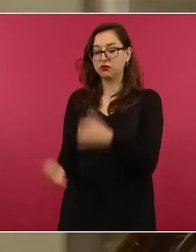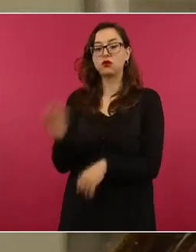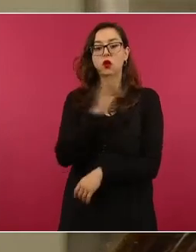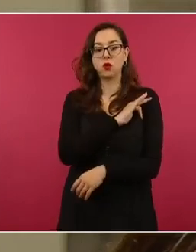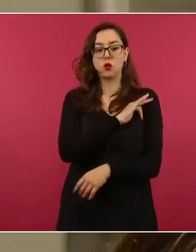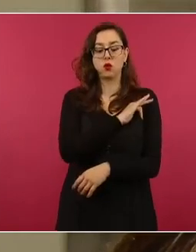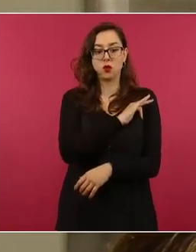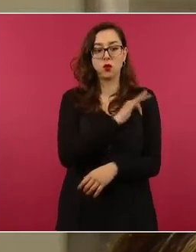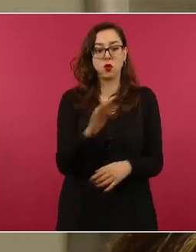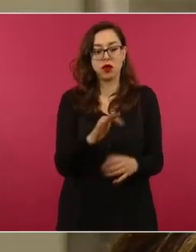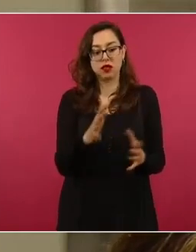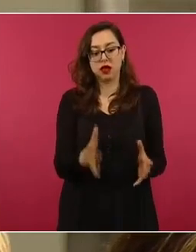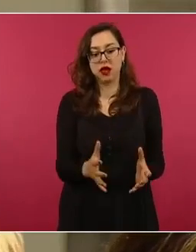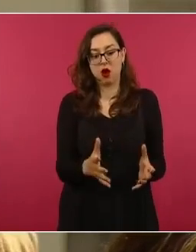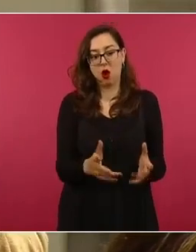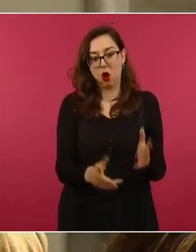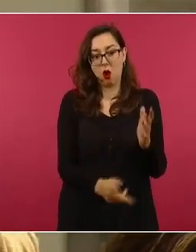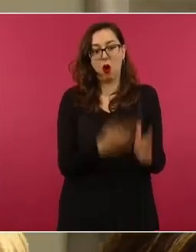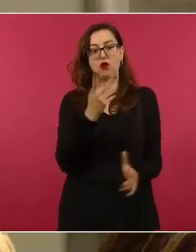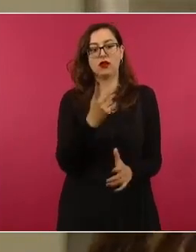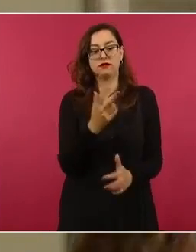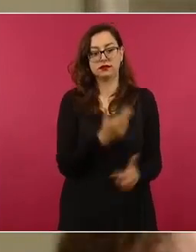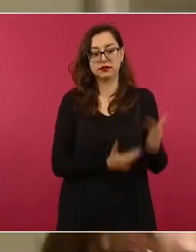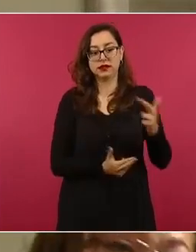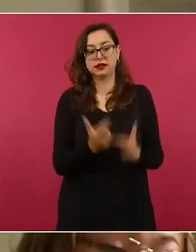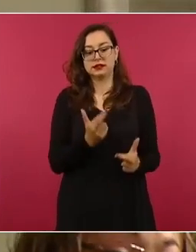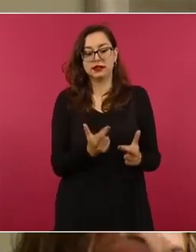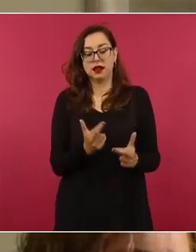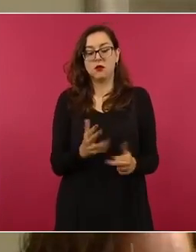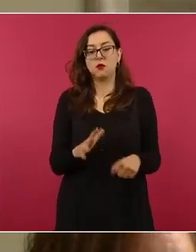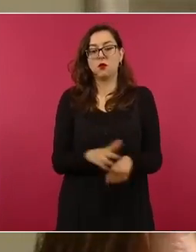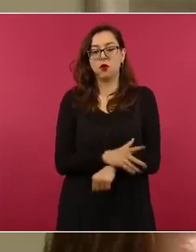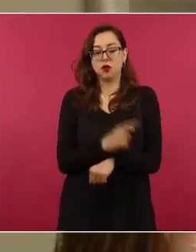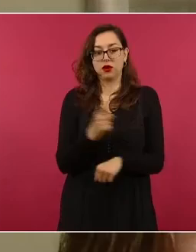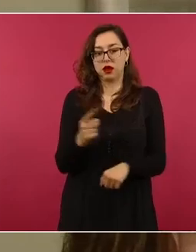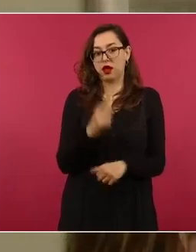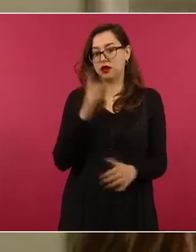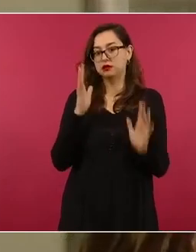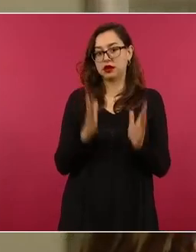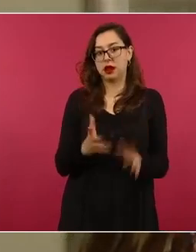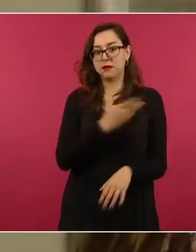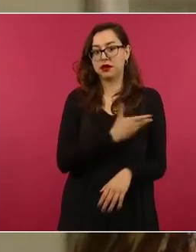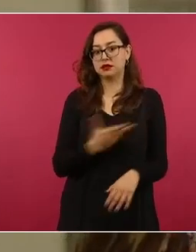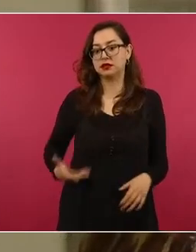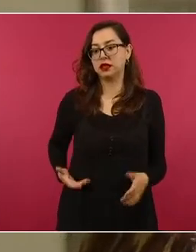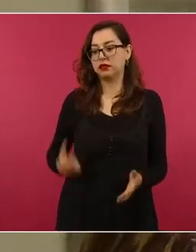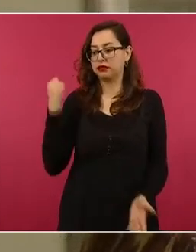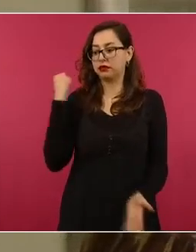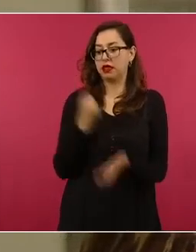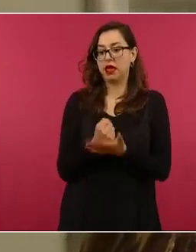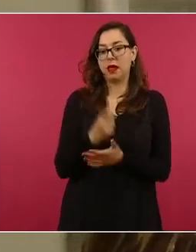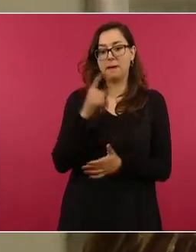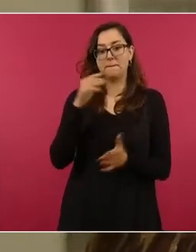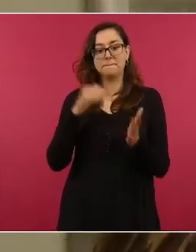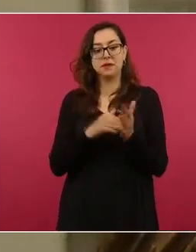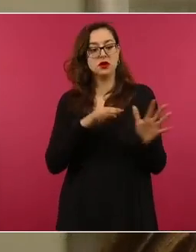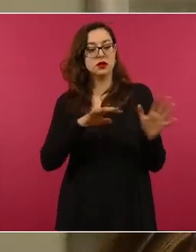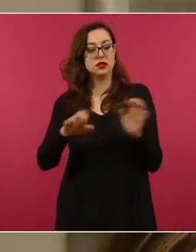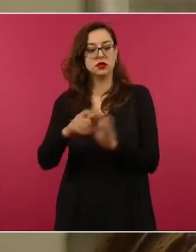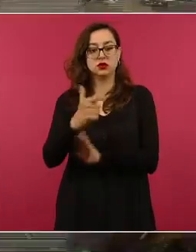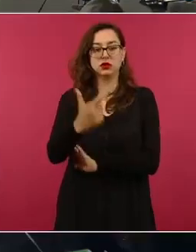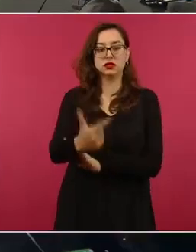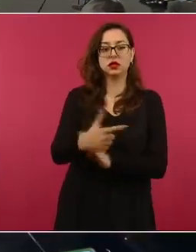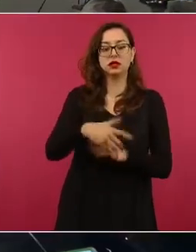de 1907. Sobre la corrupción en administraciones pasadas como Segalmex, que ahora incluye al hermano del auditor